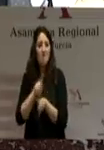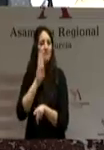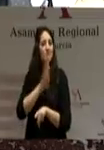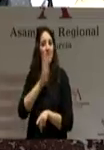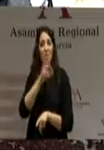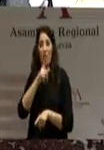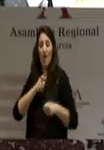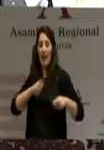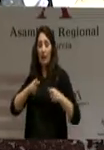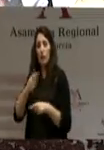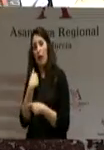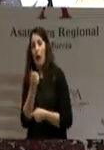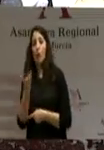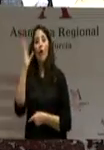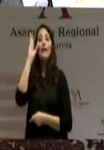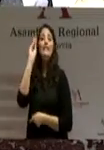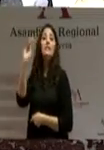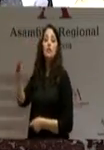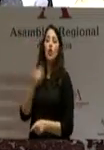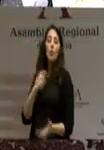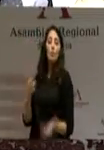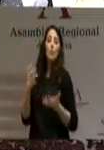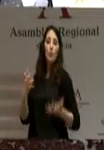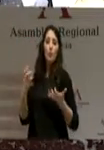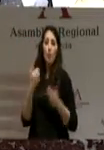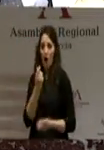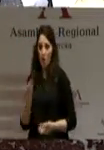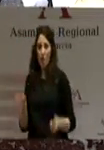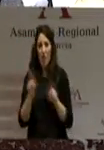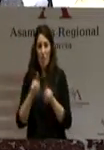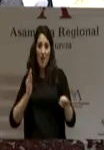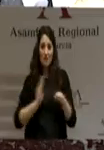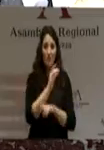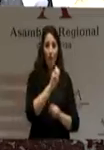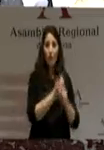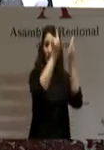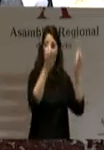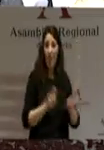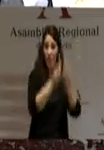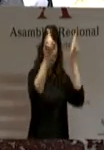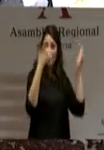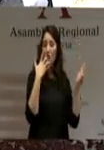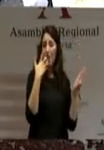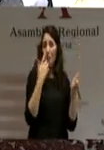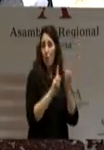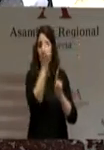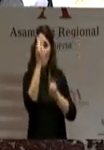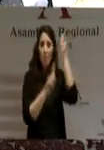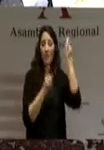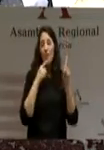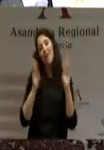unos cuantos listos se han beneficiado. No es igual invertir en fuegos artificiales que invertir en la formación de nuestra